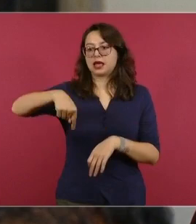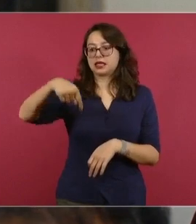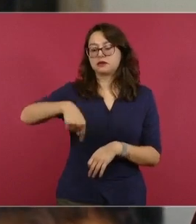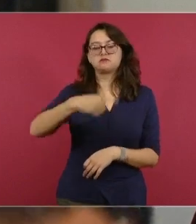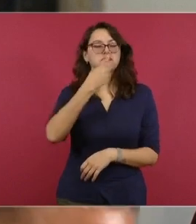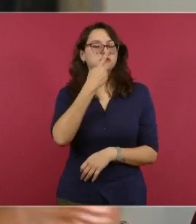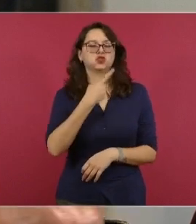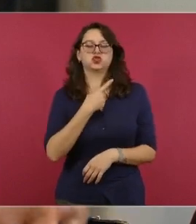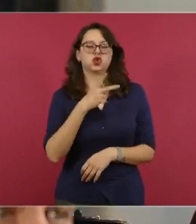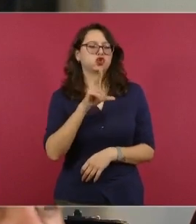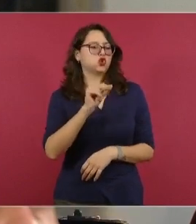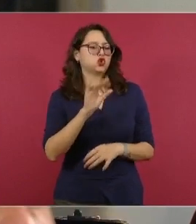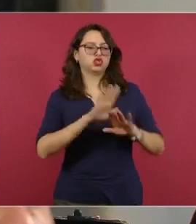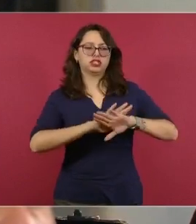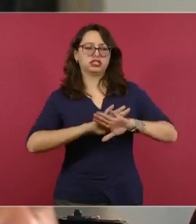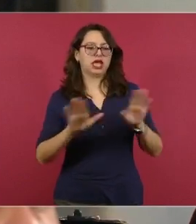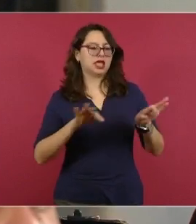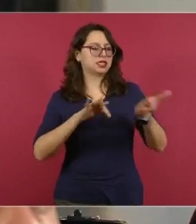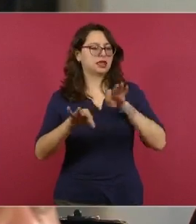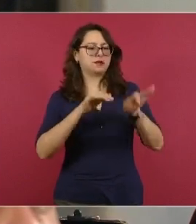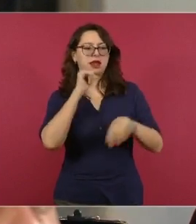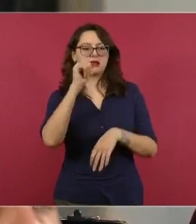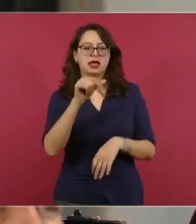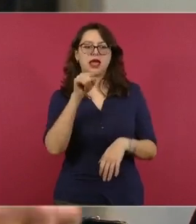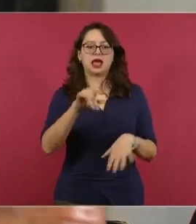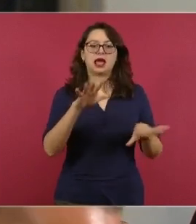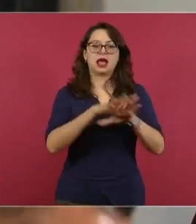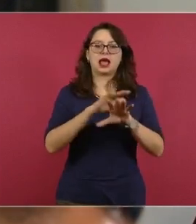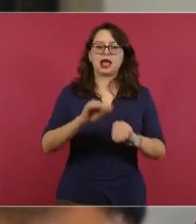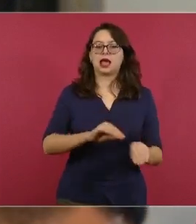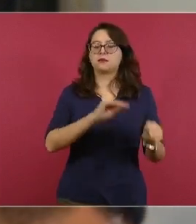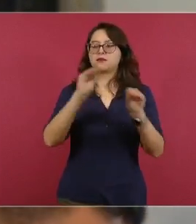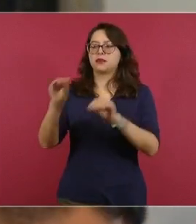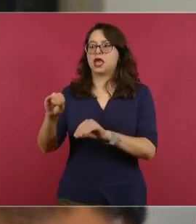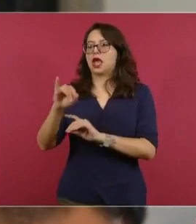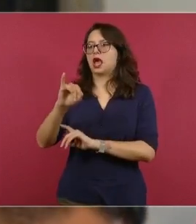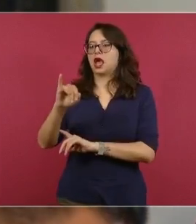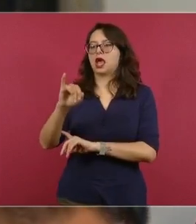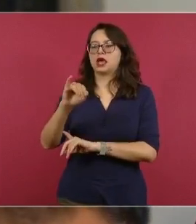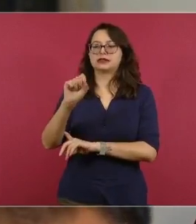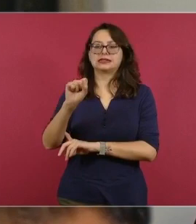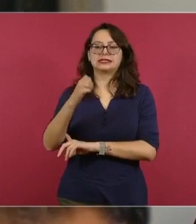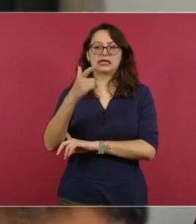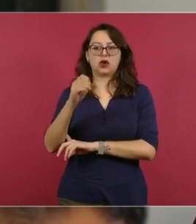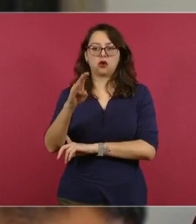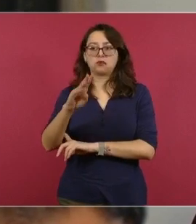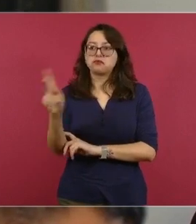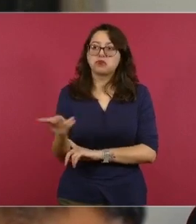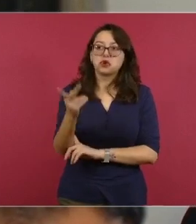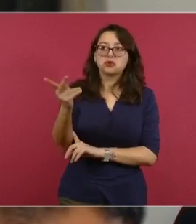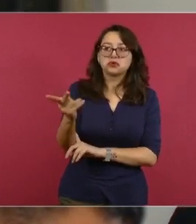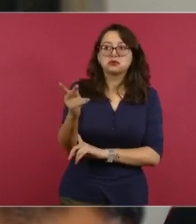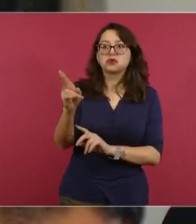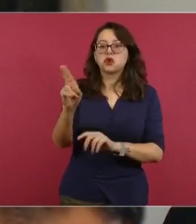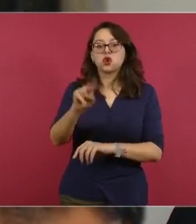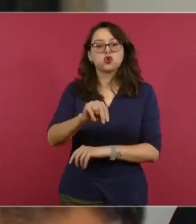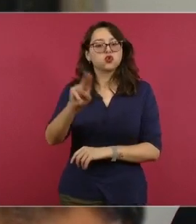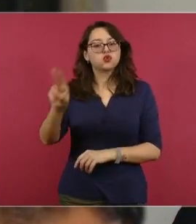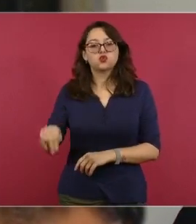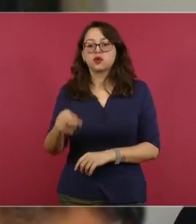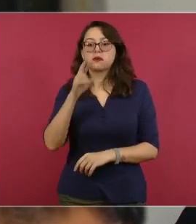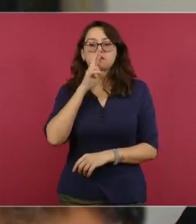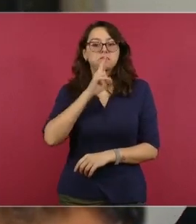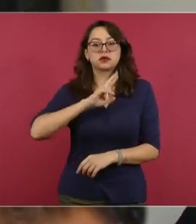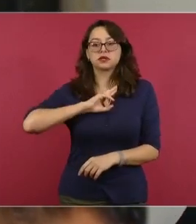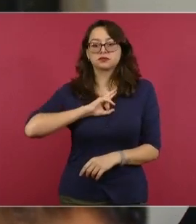la Secretaría de Gobernación. También se lo pregunté a Julián, que nunca me contestó. Y… ¿por qué lo digo? Porque